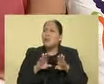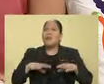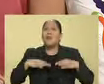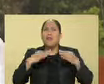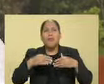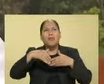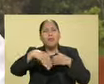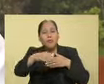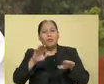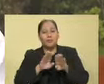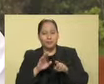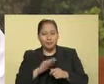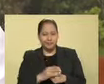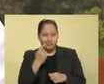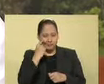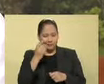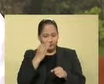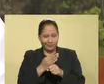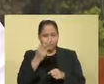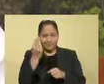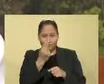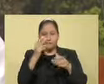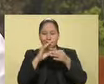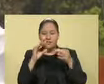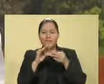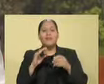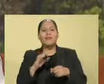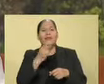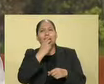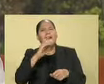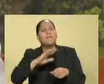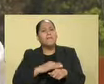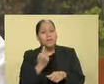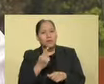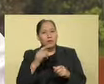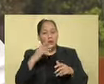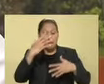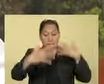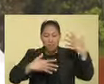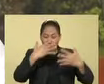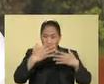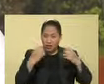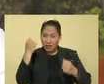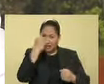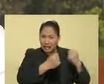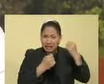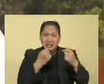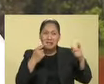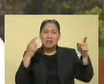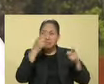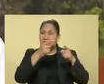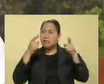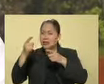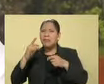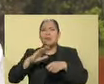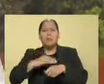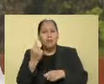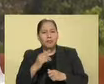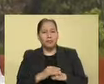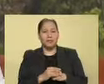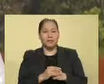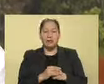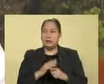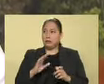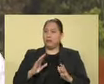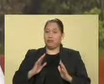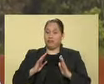bueno, vamos a platicar un poco de por qué, o sea, cuál es la razón de la violencia. Y es